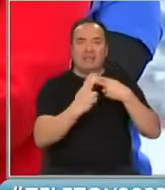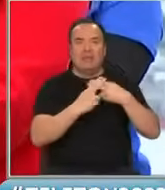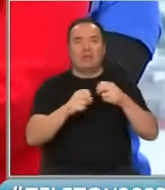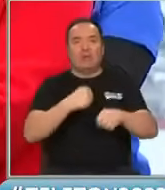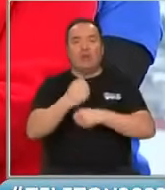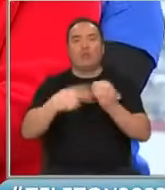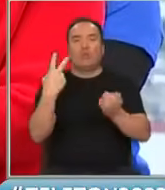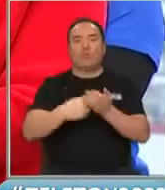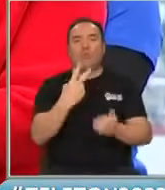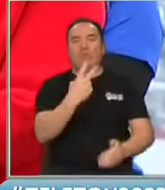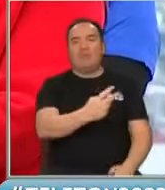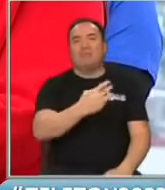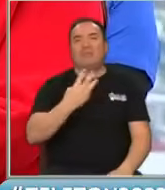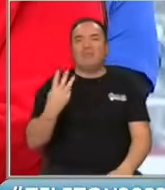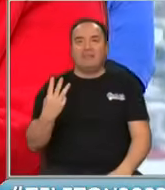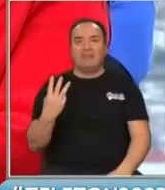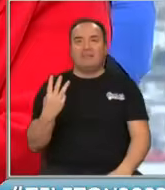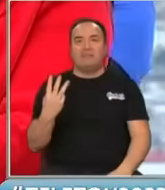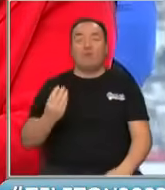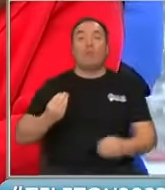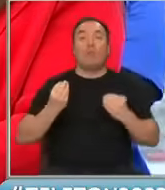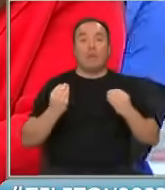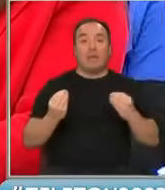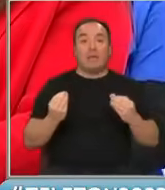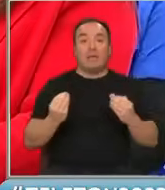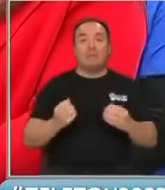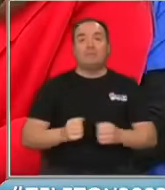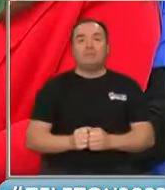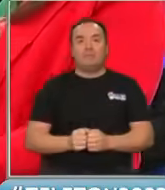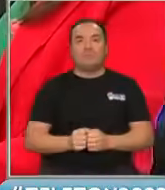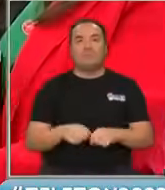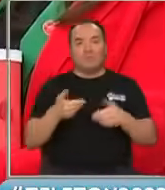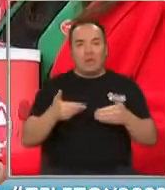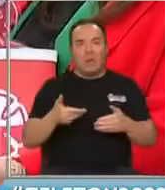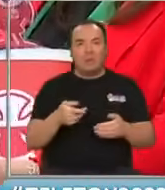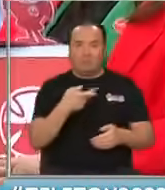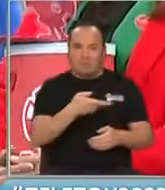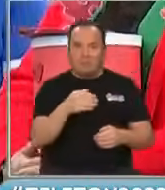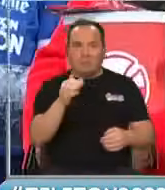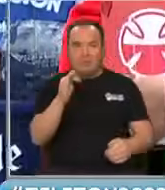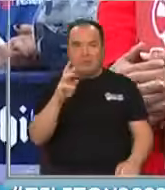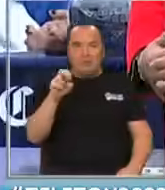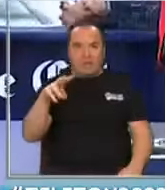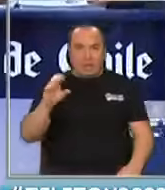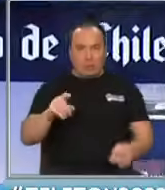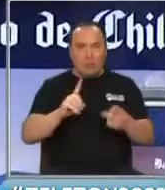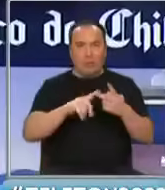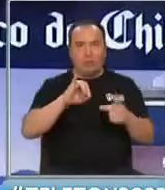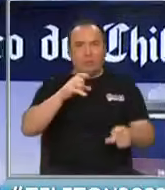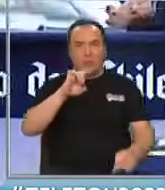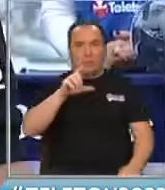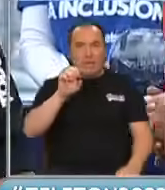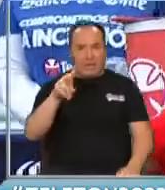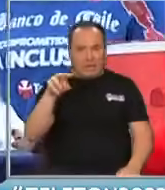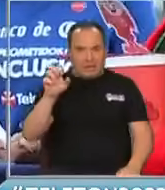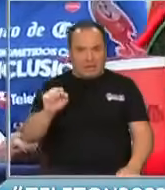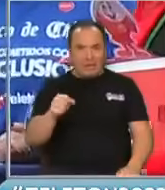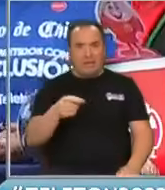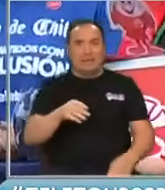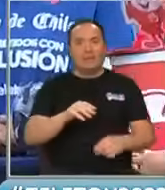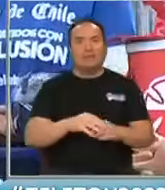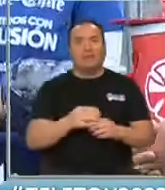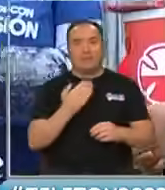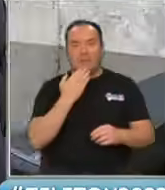2023. Extraordinario, Francisco. Imagínese, aquí estamos con Franco, estamos con Juliana, que nos muestran ahí el monto de la